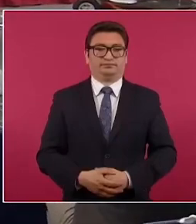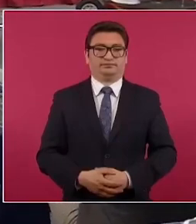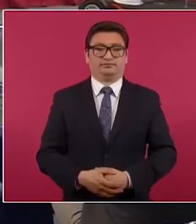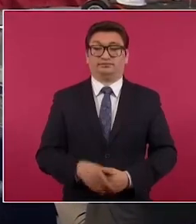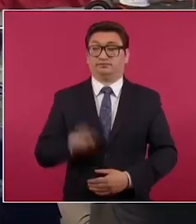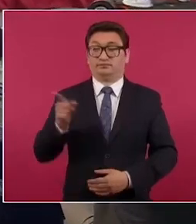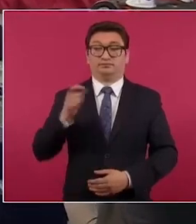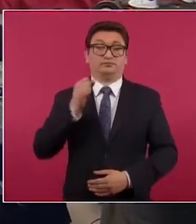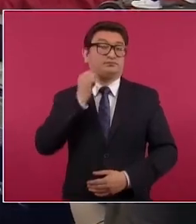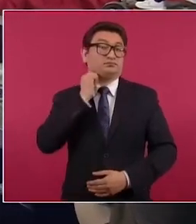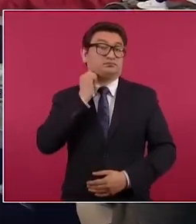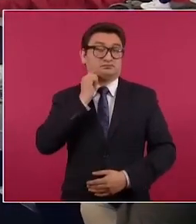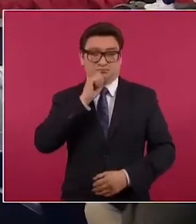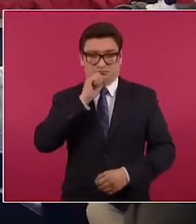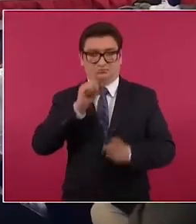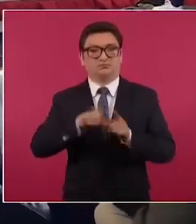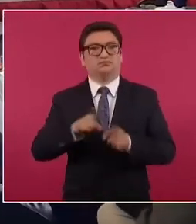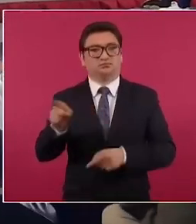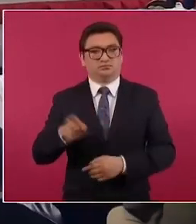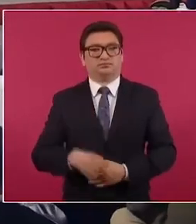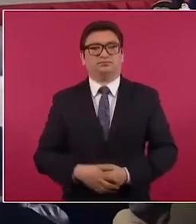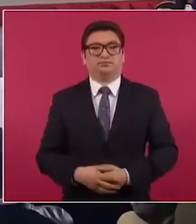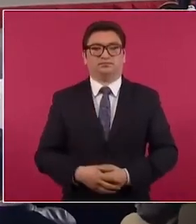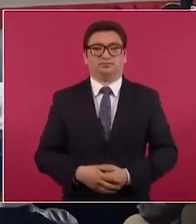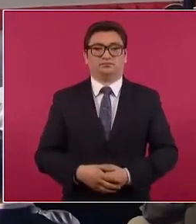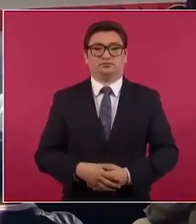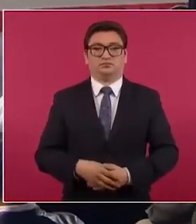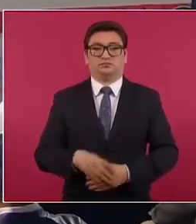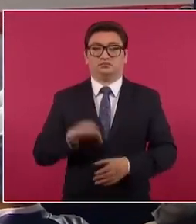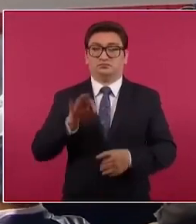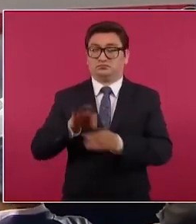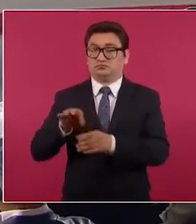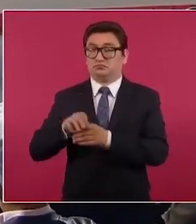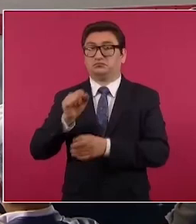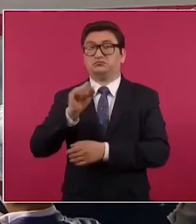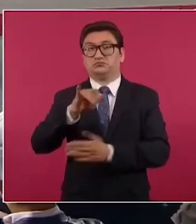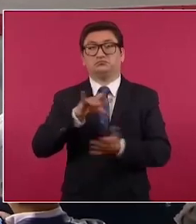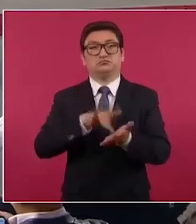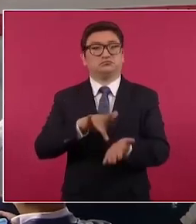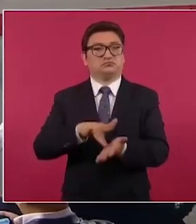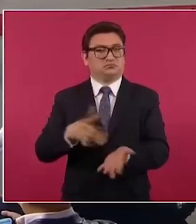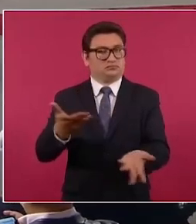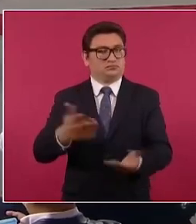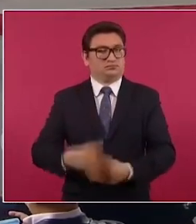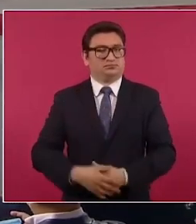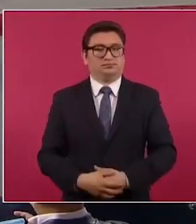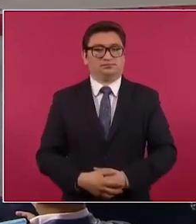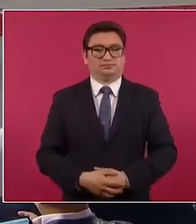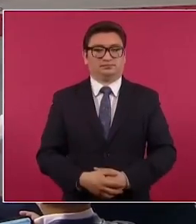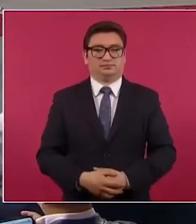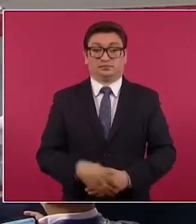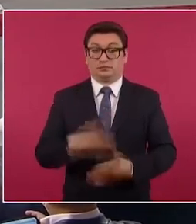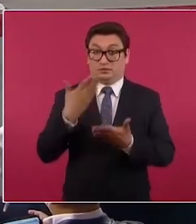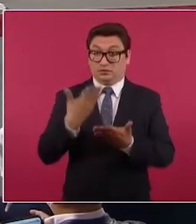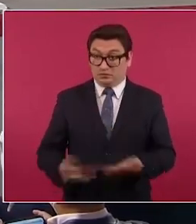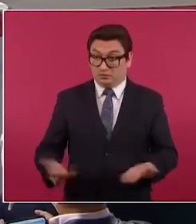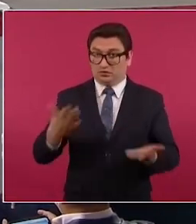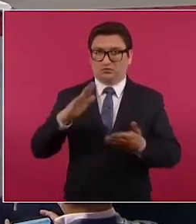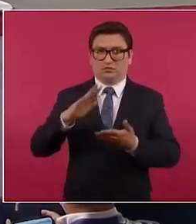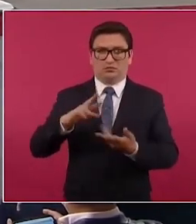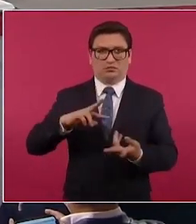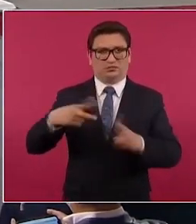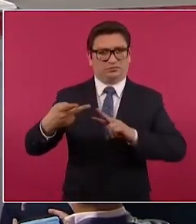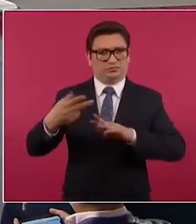senador también, y votó a favor en aquel entonces, de ahora en contra.